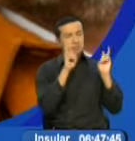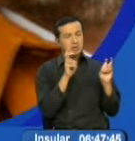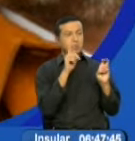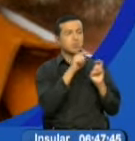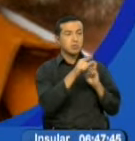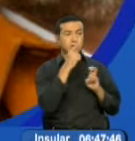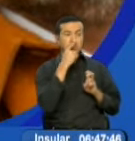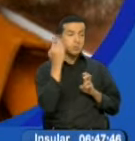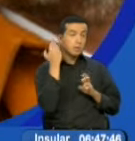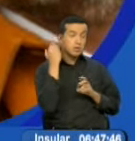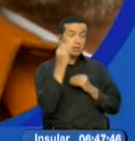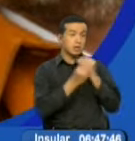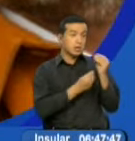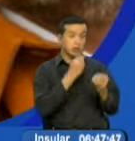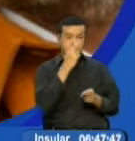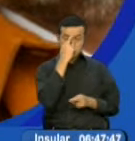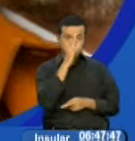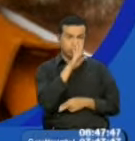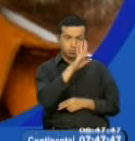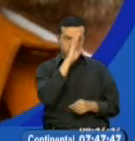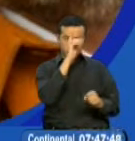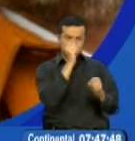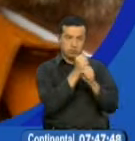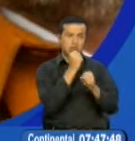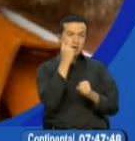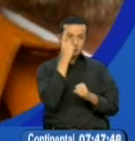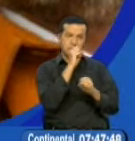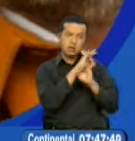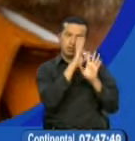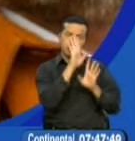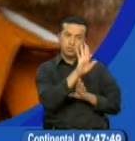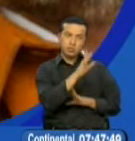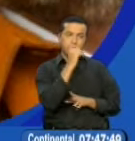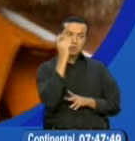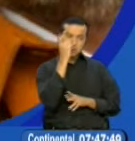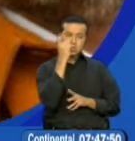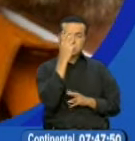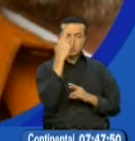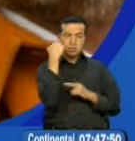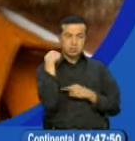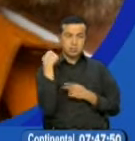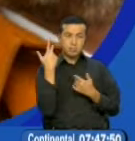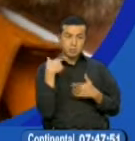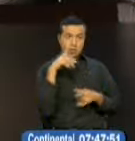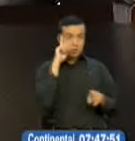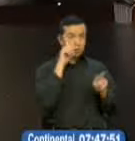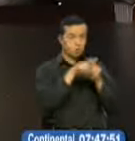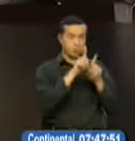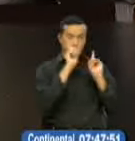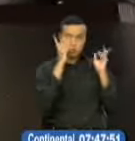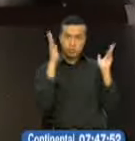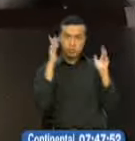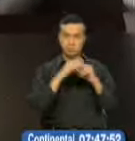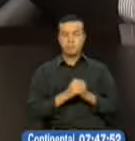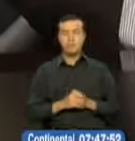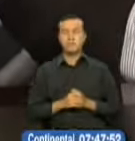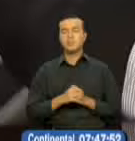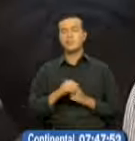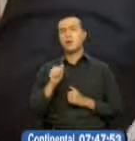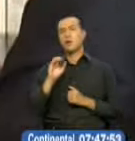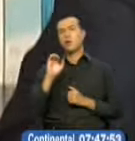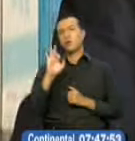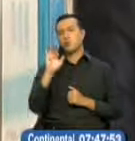vez que perdieron? Respeto tu trabajo y entiendo tu necesidad de desempeñarlo, pero no lo comparto. Para Acosta,